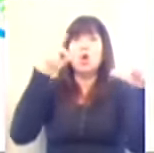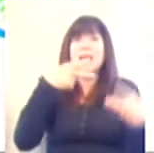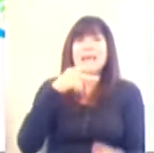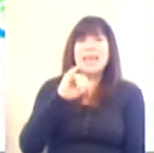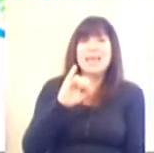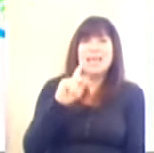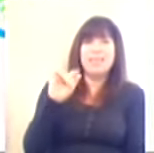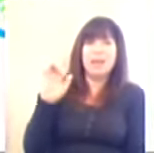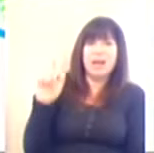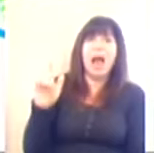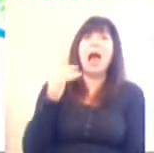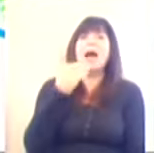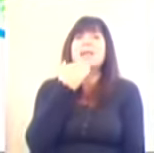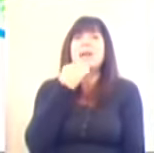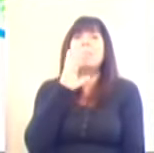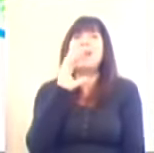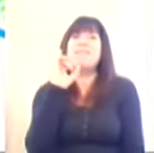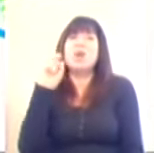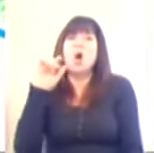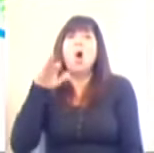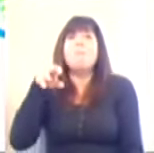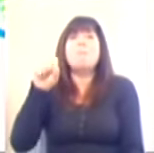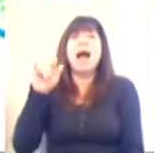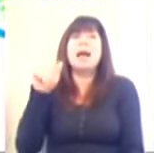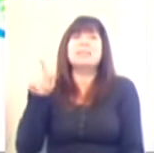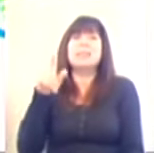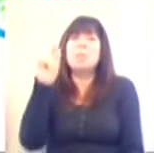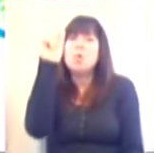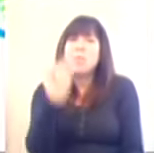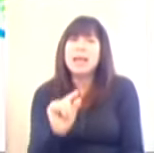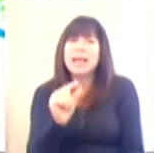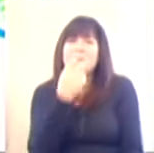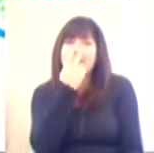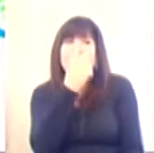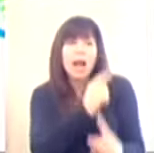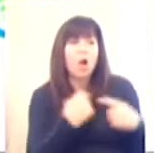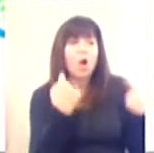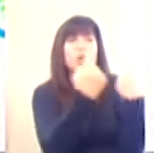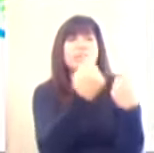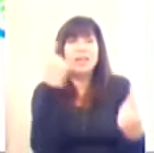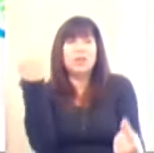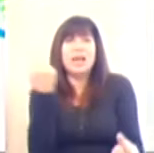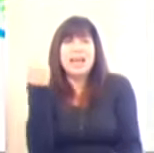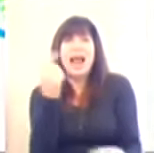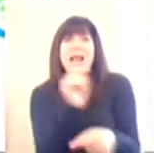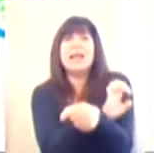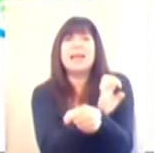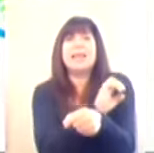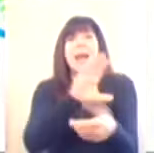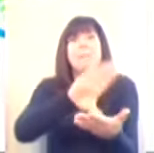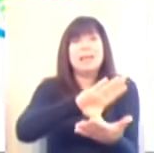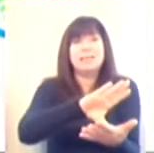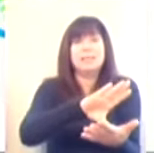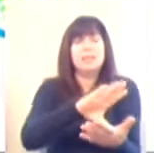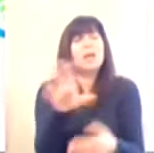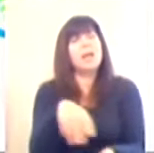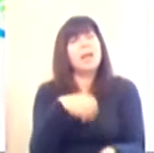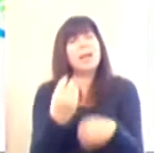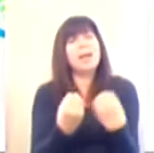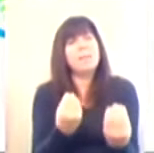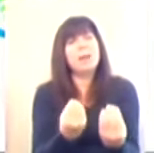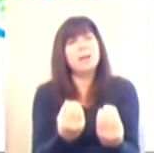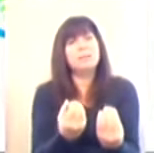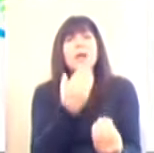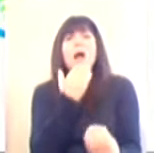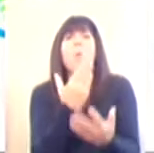geotermia o la biomasa, son una fracción muy pequeña si uno mira el contexto general de la energía del país. ¿Y qué sucede cuando